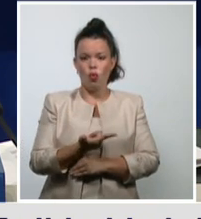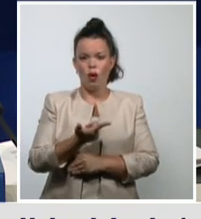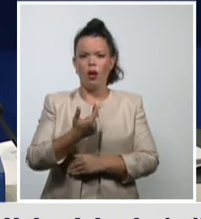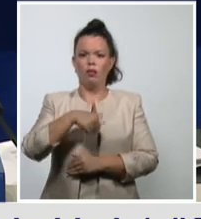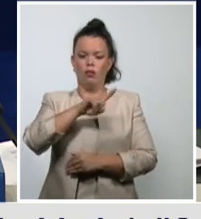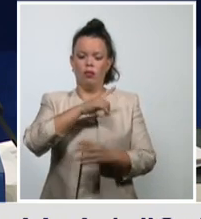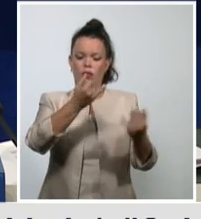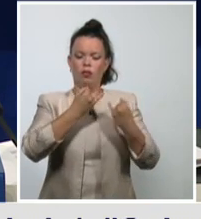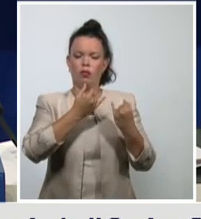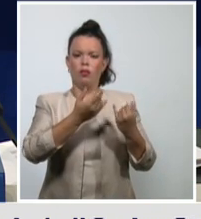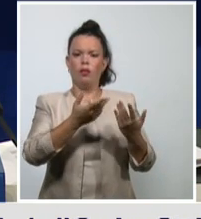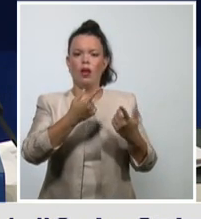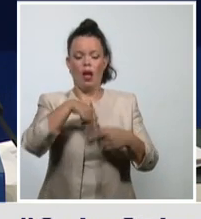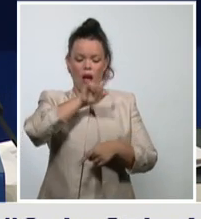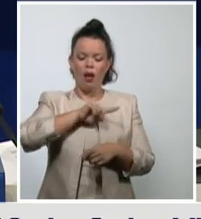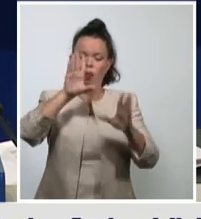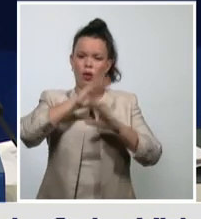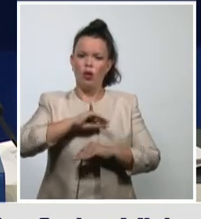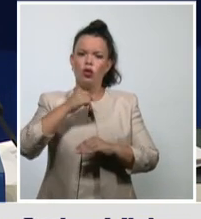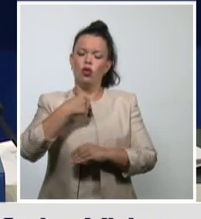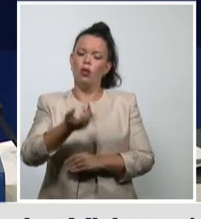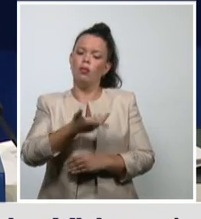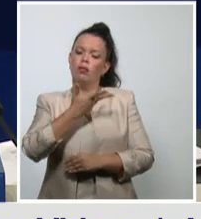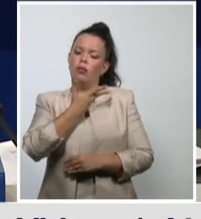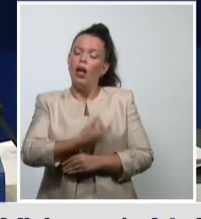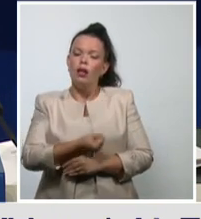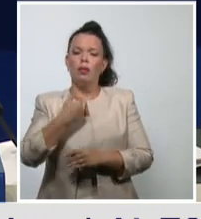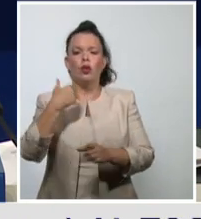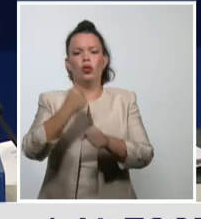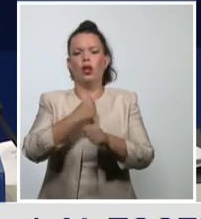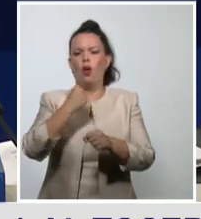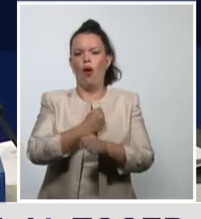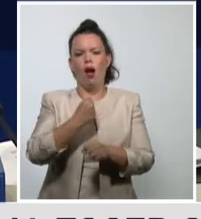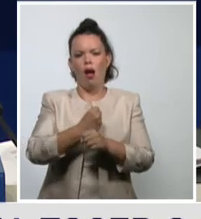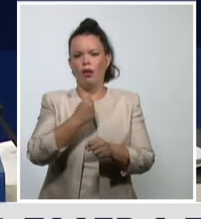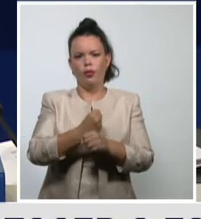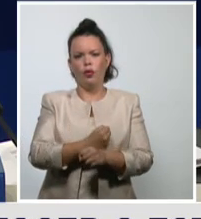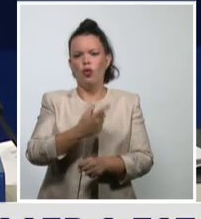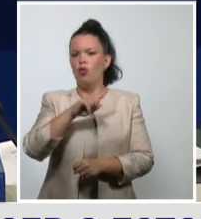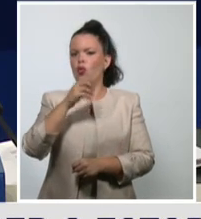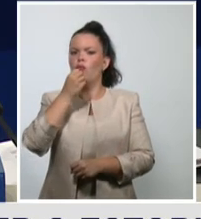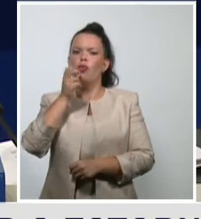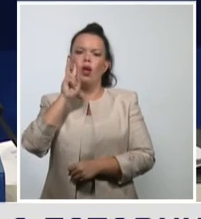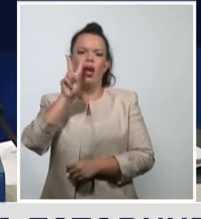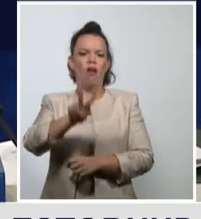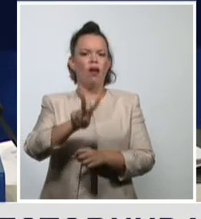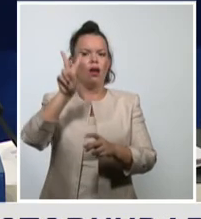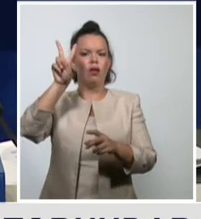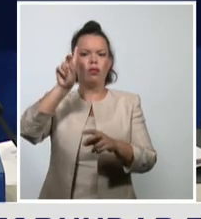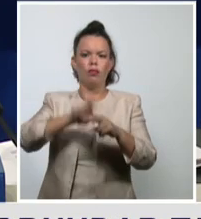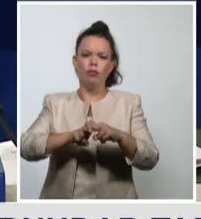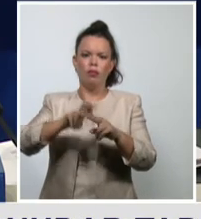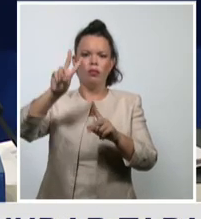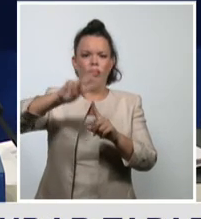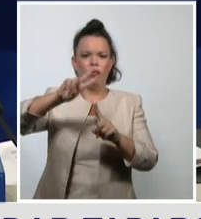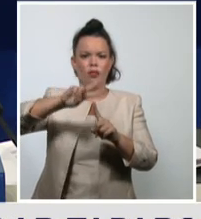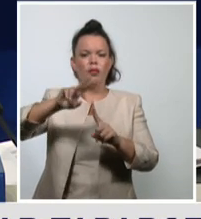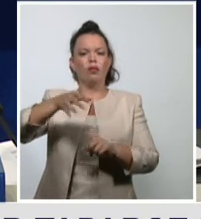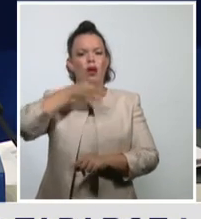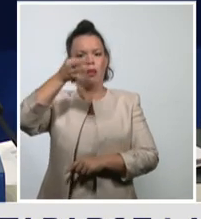y lamentablemente por estar trabajando no pude verlo, me explicaron que en el programa televisivo de